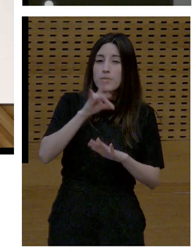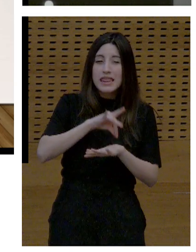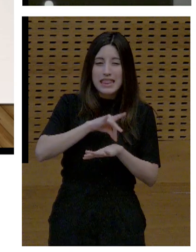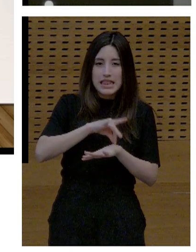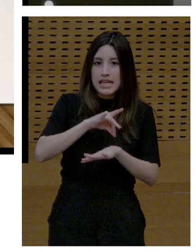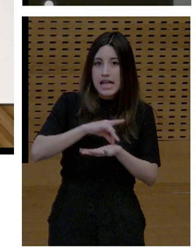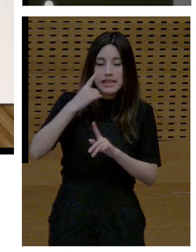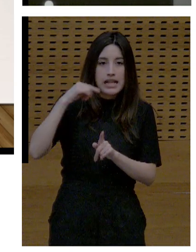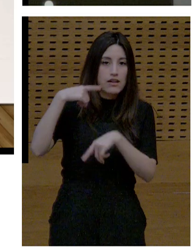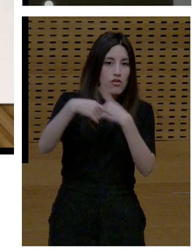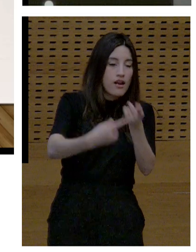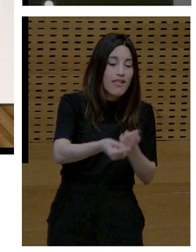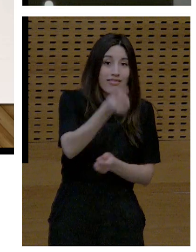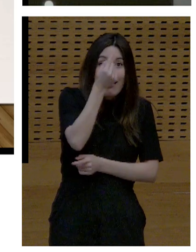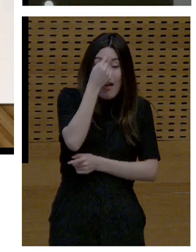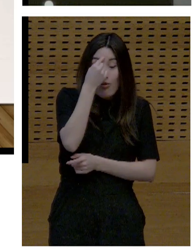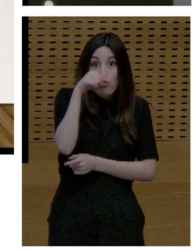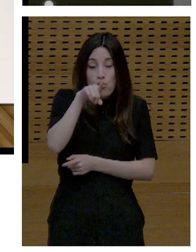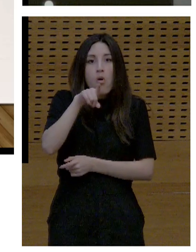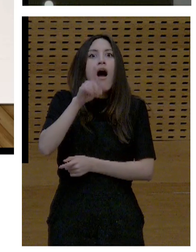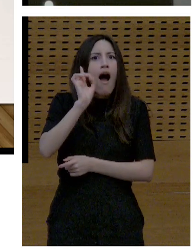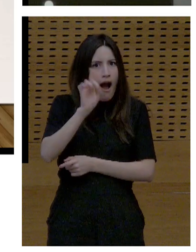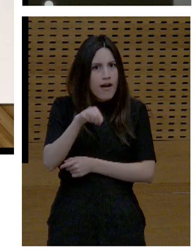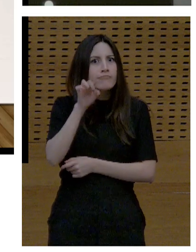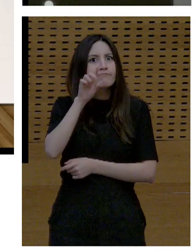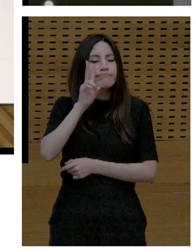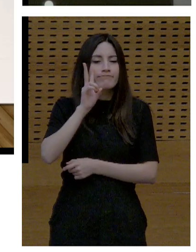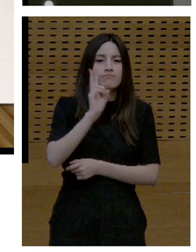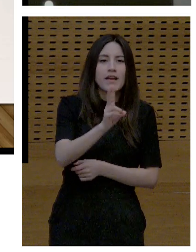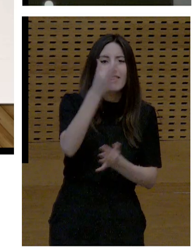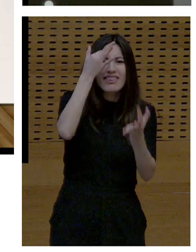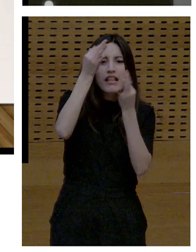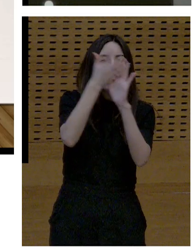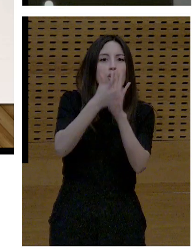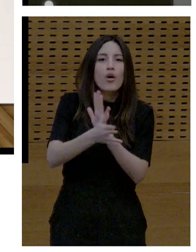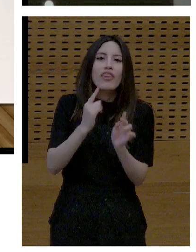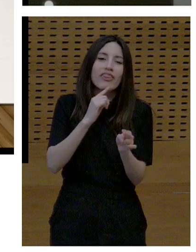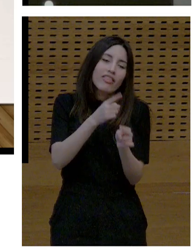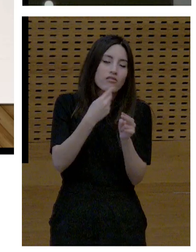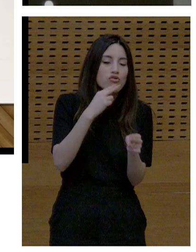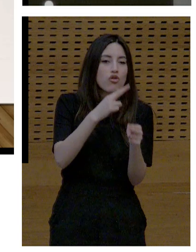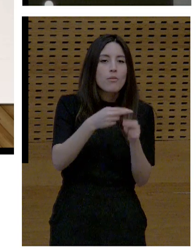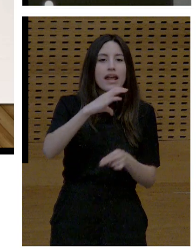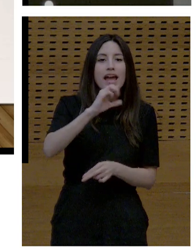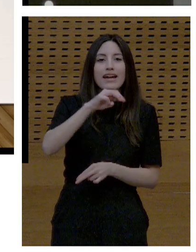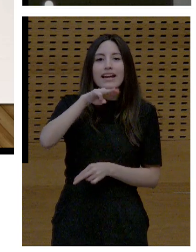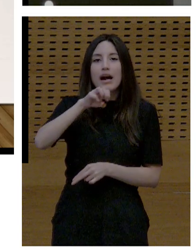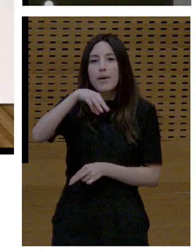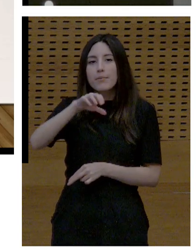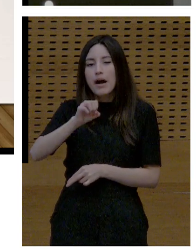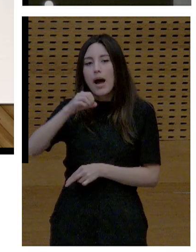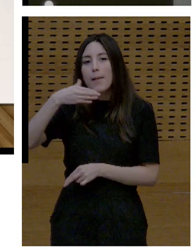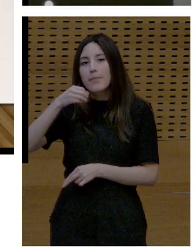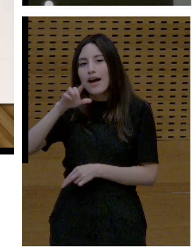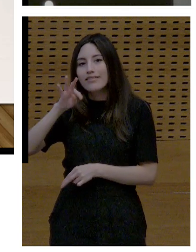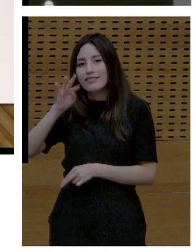hindú, que se llama Ayurveda, ya aparecían descripciones de algo que se llamaba Kampa-vata. Kampa es temblor y